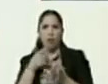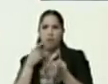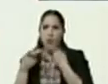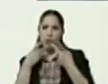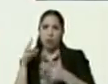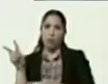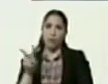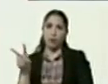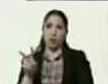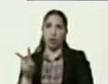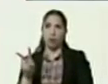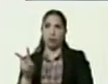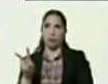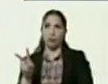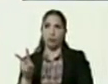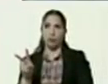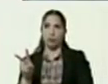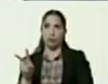venezolano